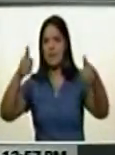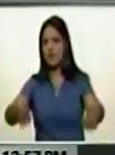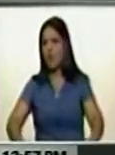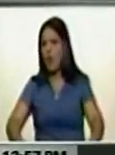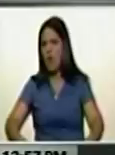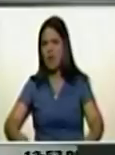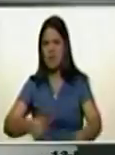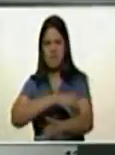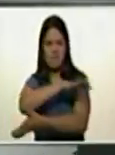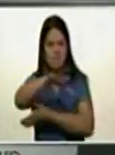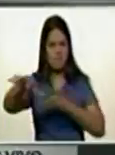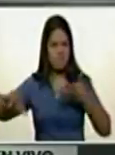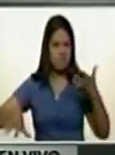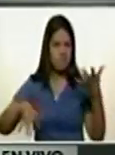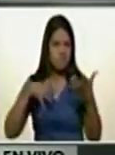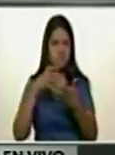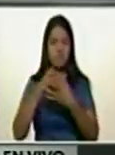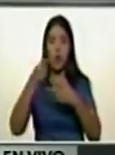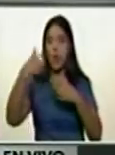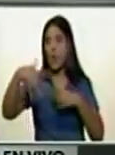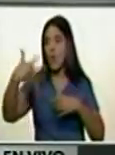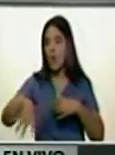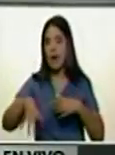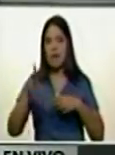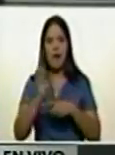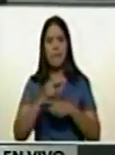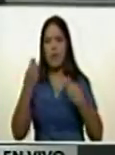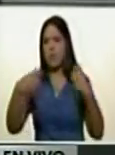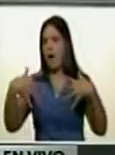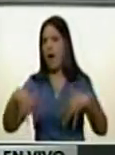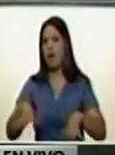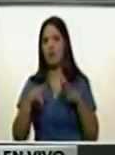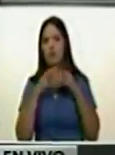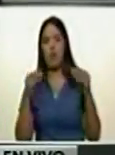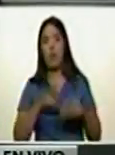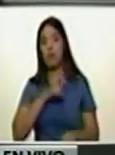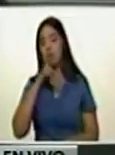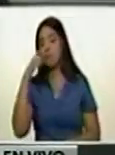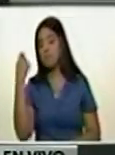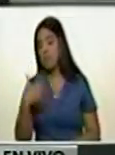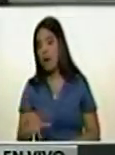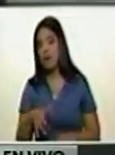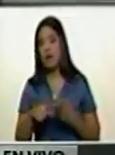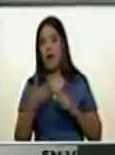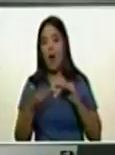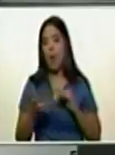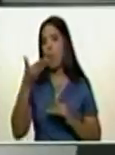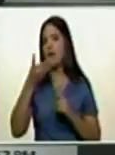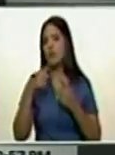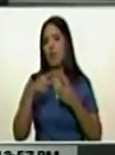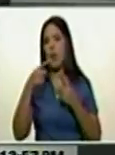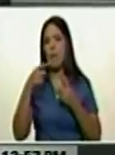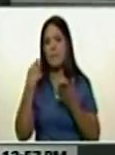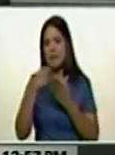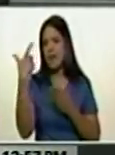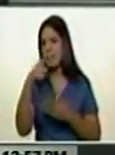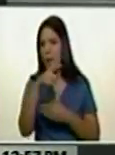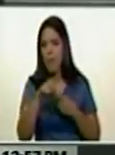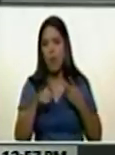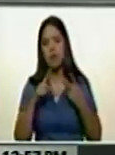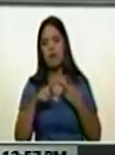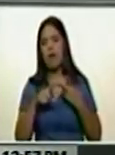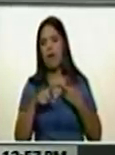a desatarse la inflación de un día para otro, pero de la manera más drástica. El aumento del transporte, el aumento